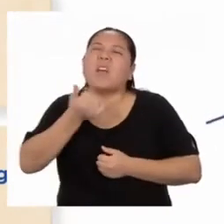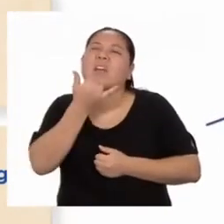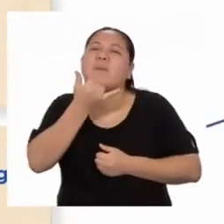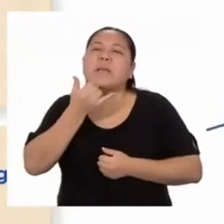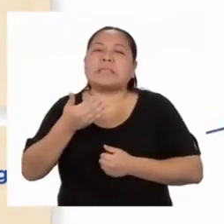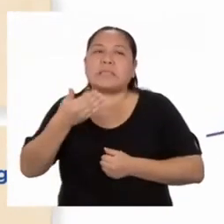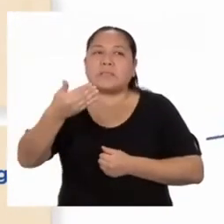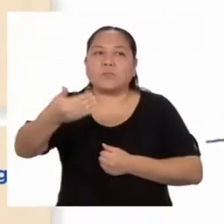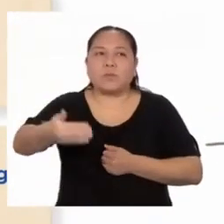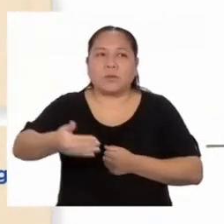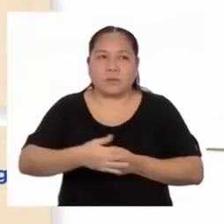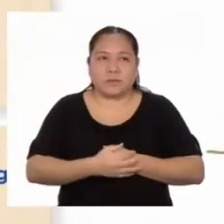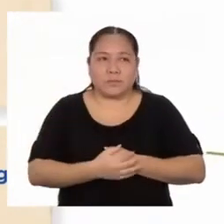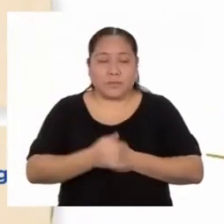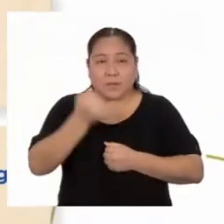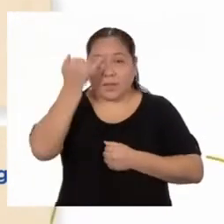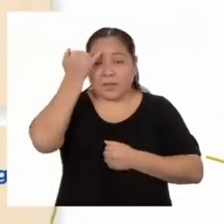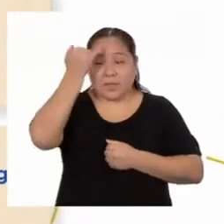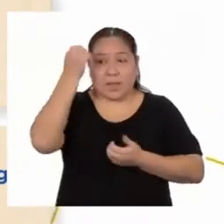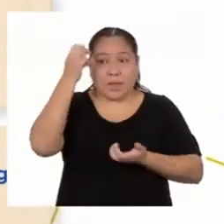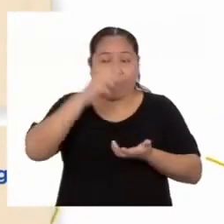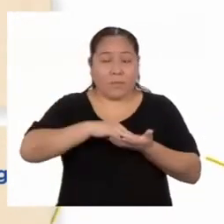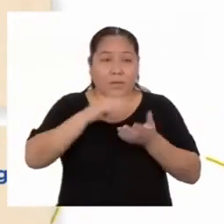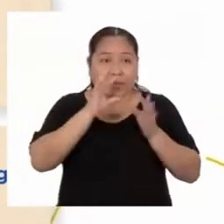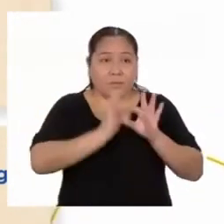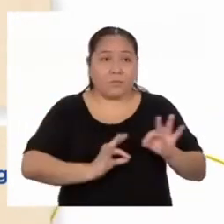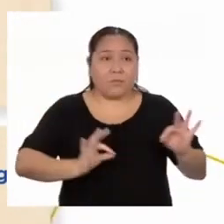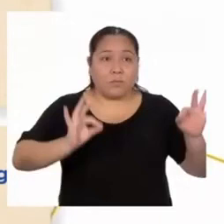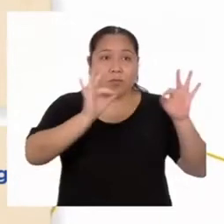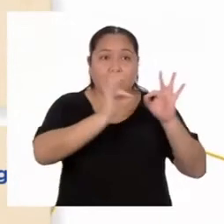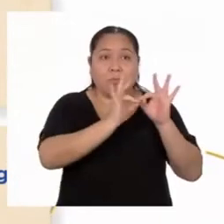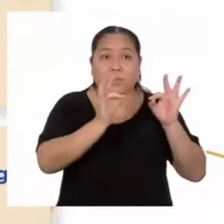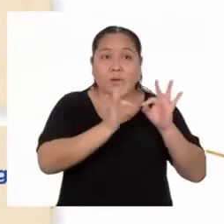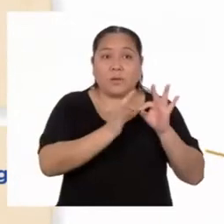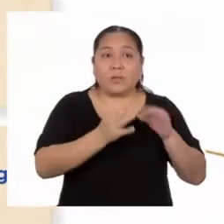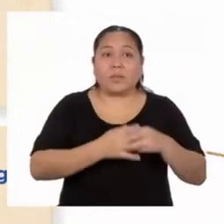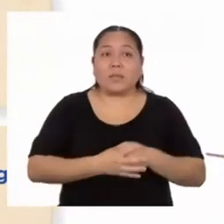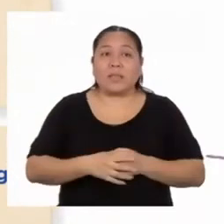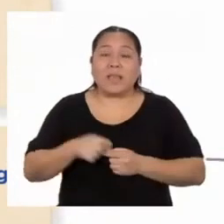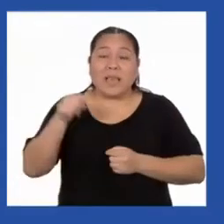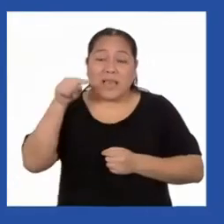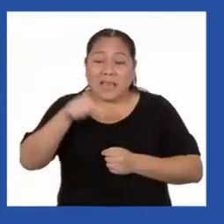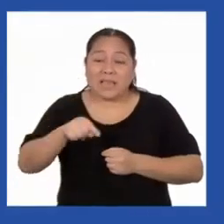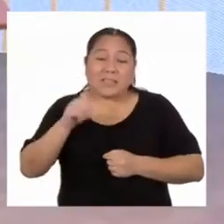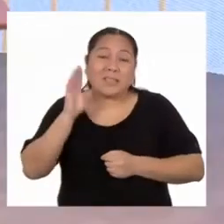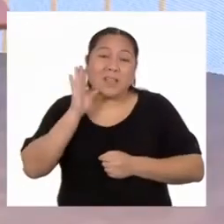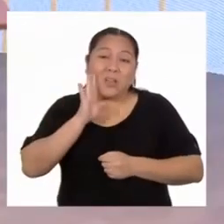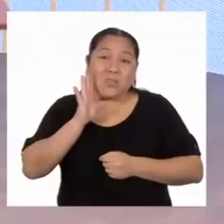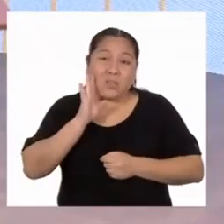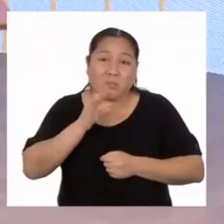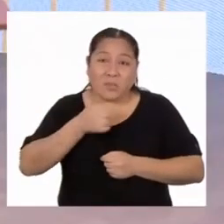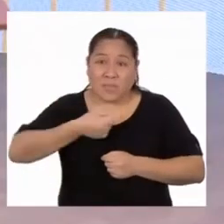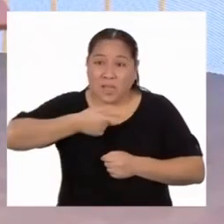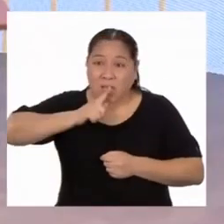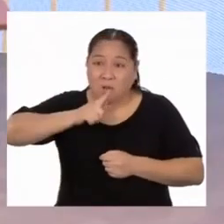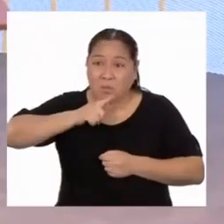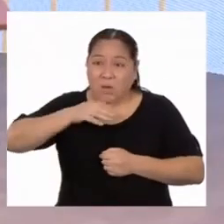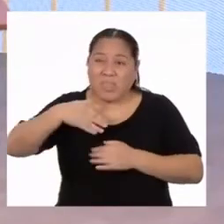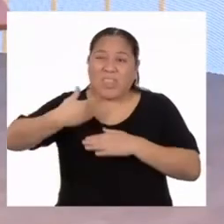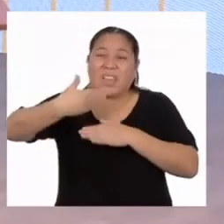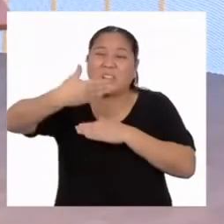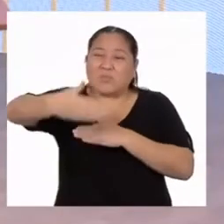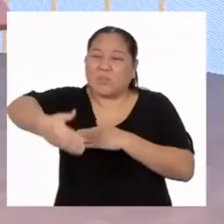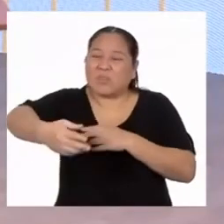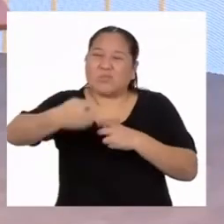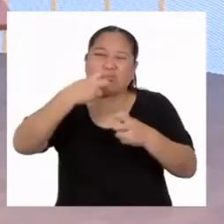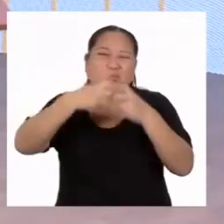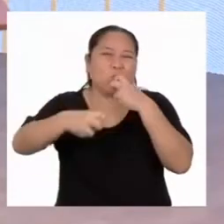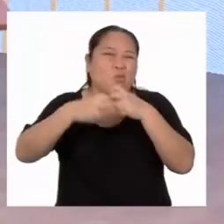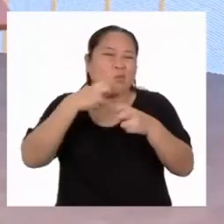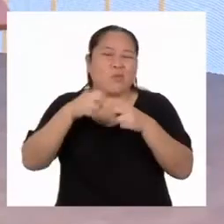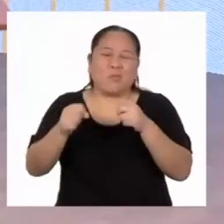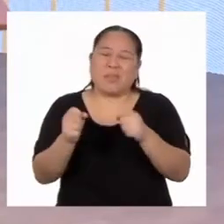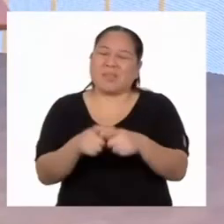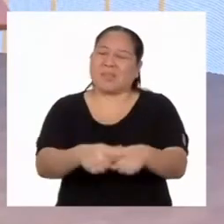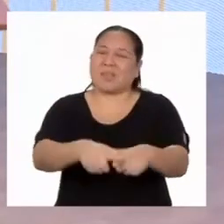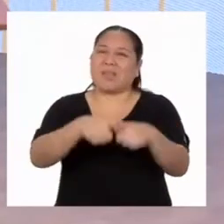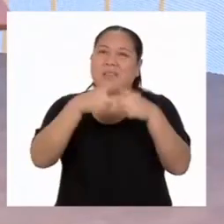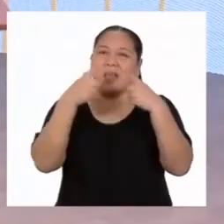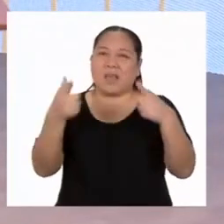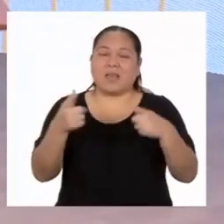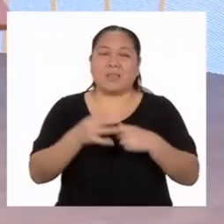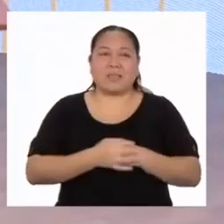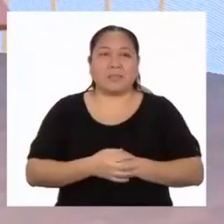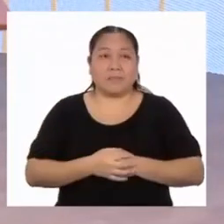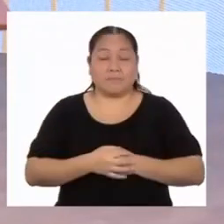Idea principal: la contaminación del agua generará repercusiones graves. Y entonces podemos concluir que